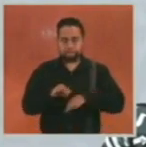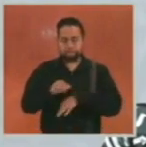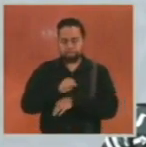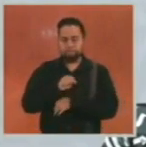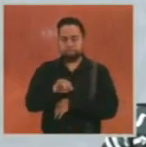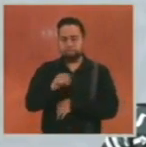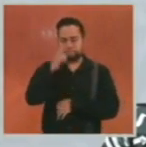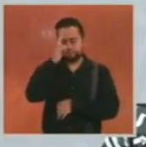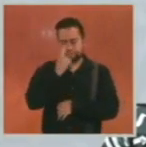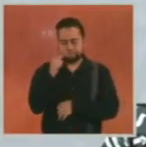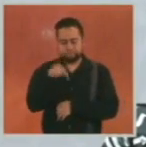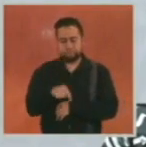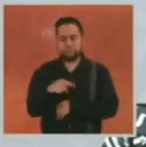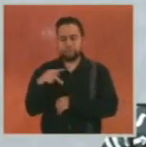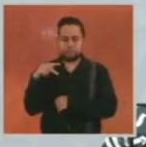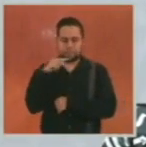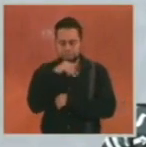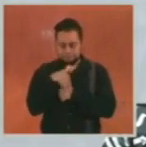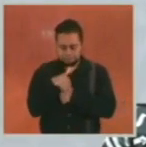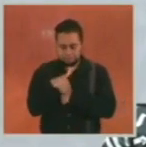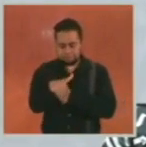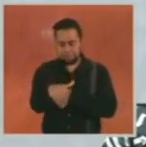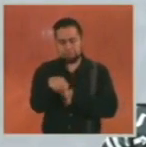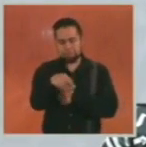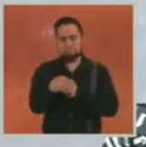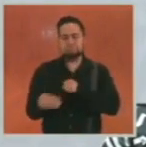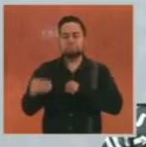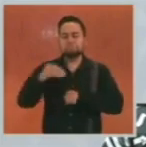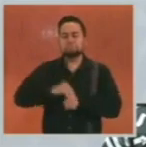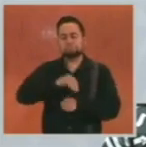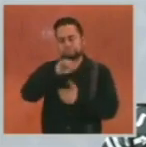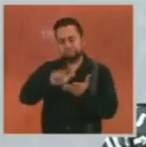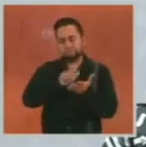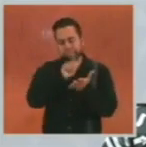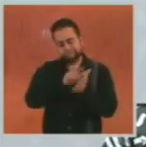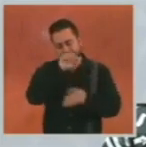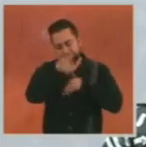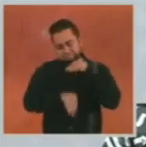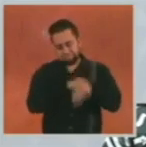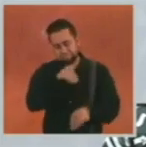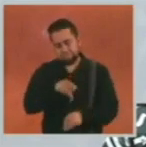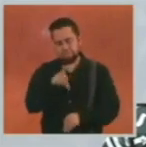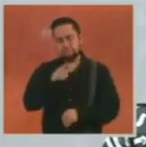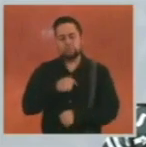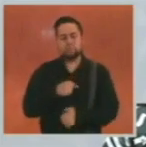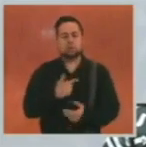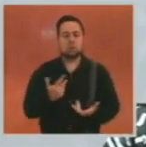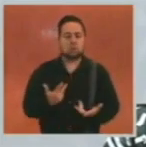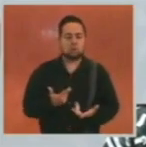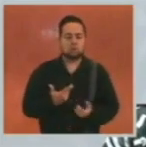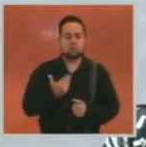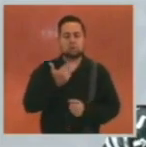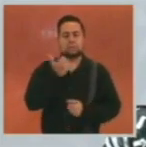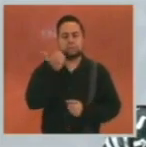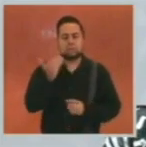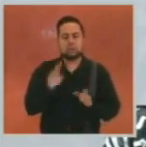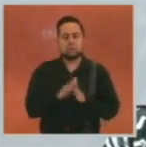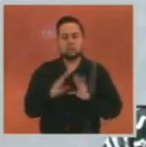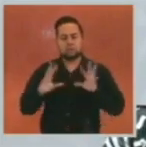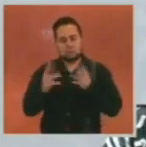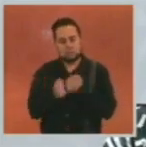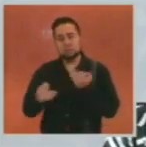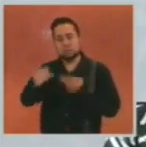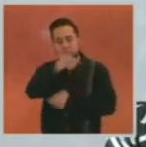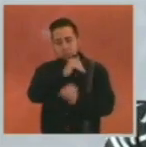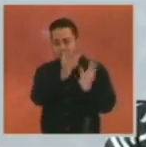de muy pronto tengamos una la ley pero me gustaría que fuera entre todos